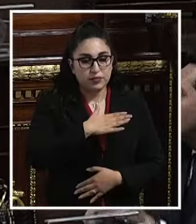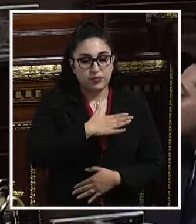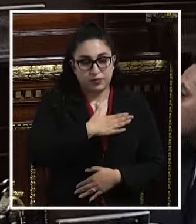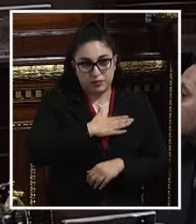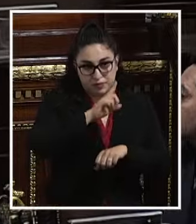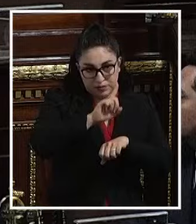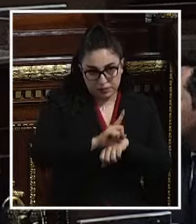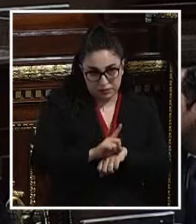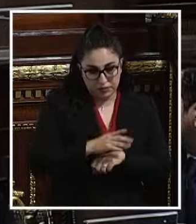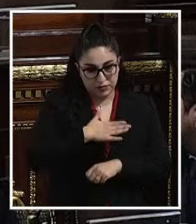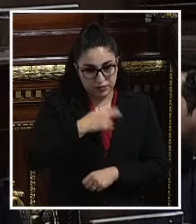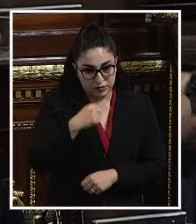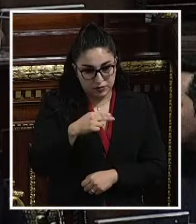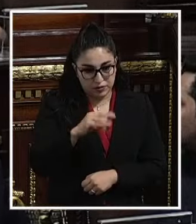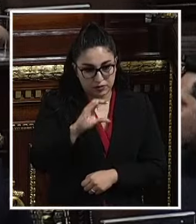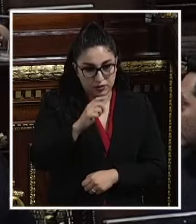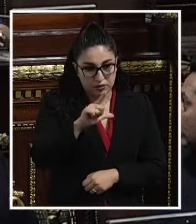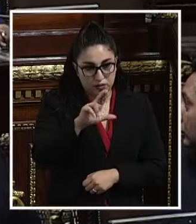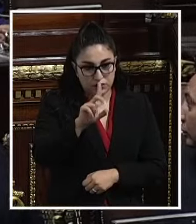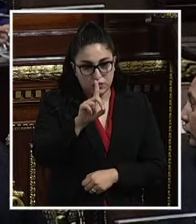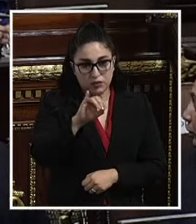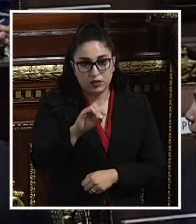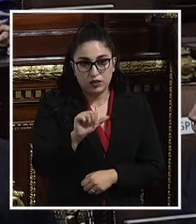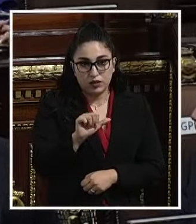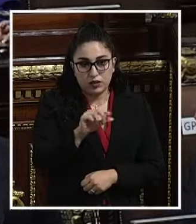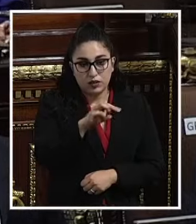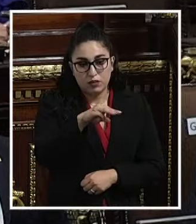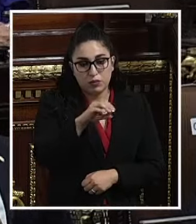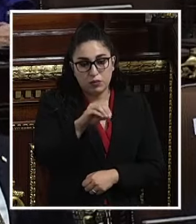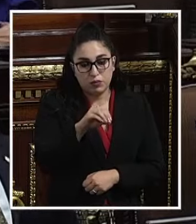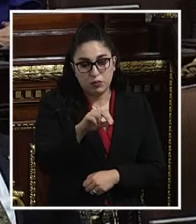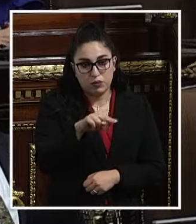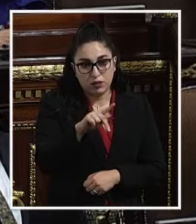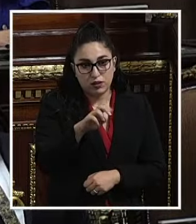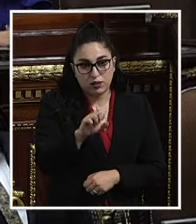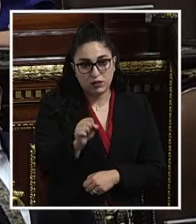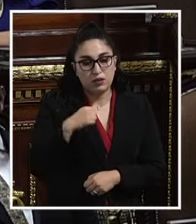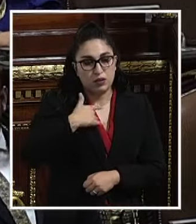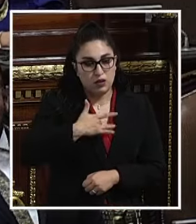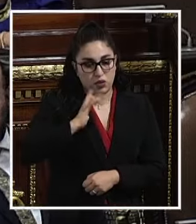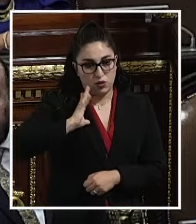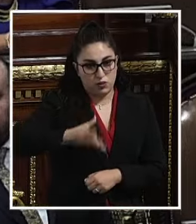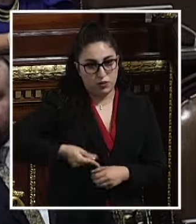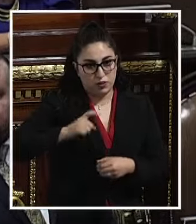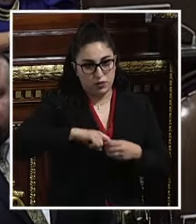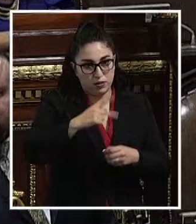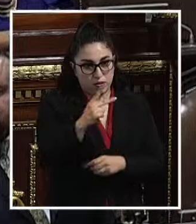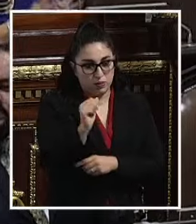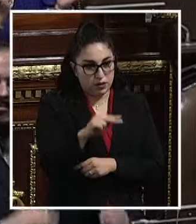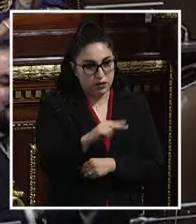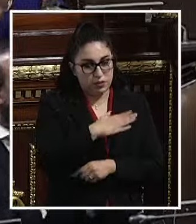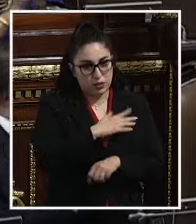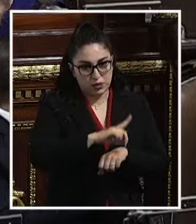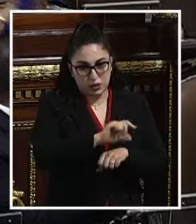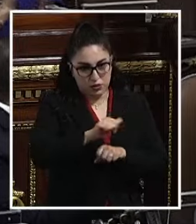Buenos días, mi nombre es Claudia Montes de Oca, orgullosamente de Acción Nacional. Buenos días a todos.